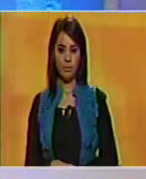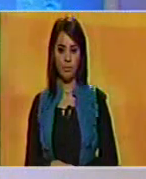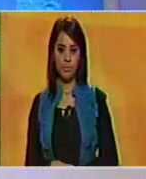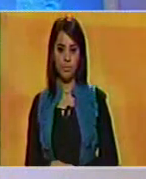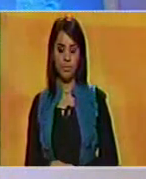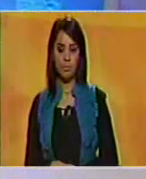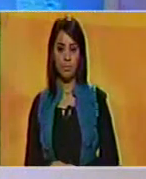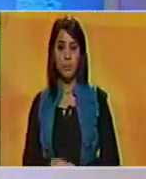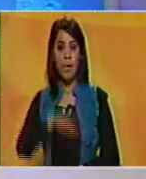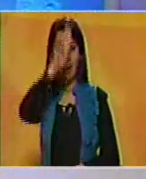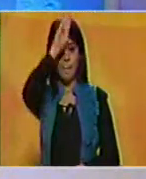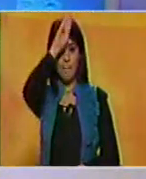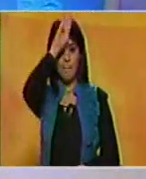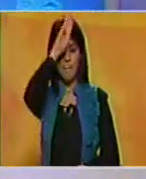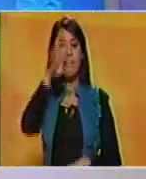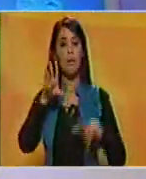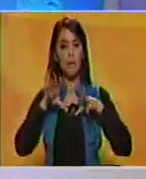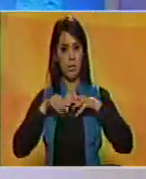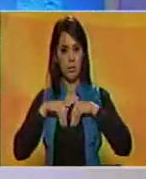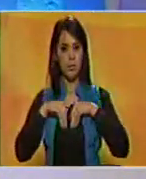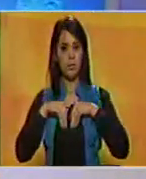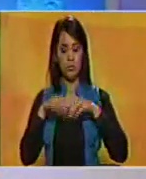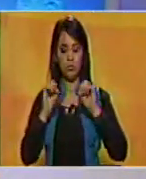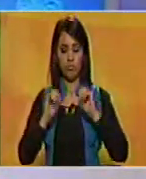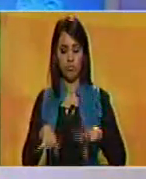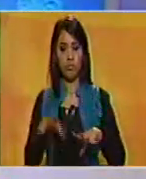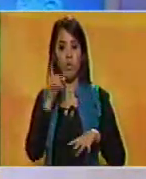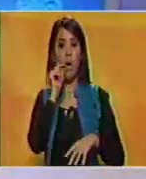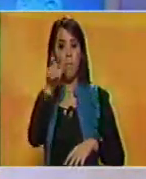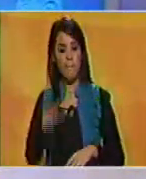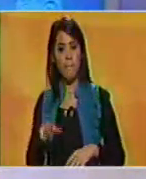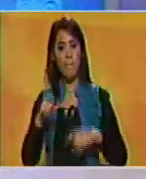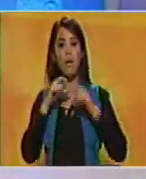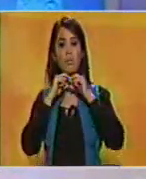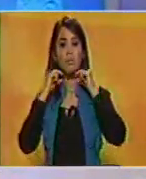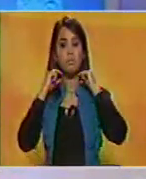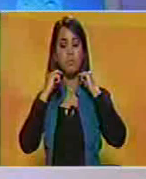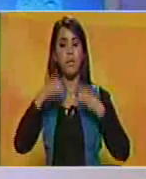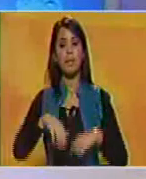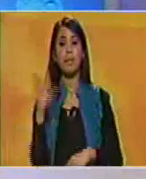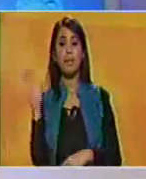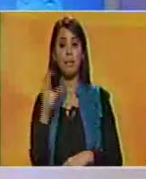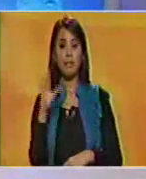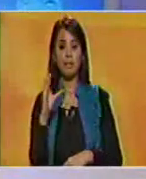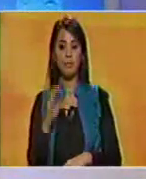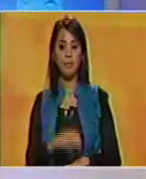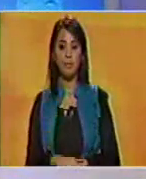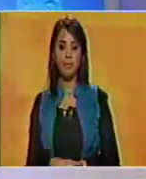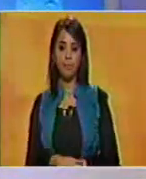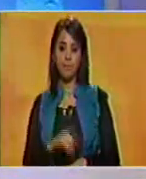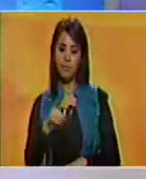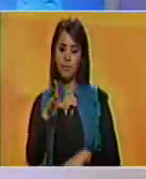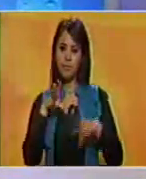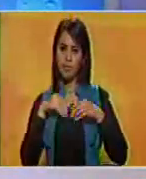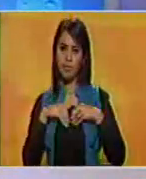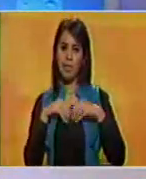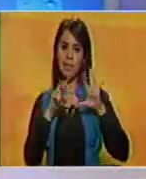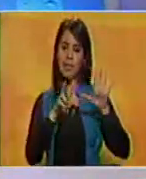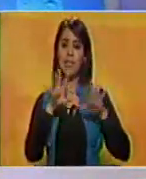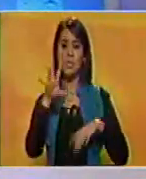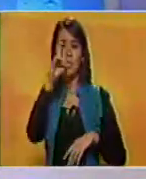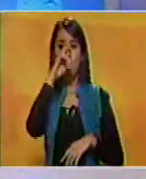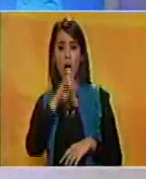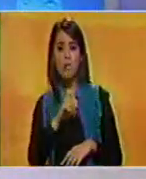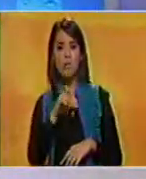el papá francisco aceptó la renuncia del obispo de caracas el cardenal jorge urosa savino quien dimitió luego de cumplir 75 años